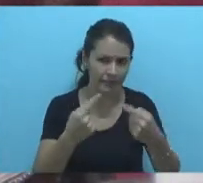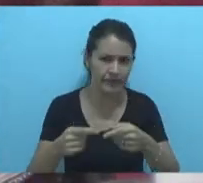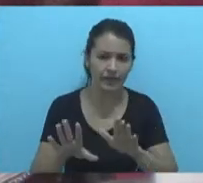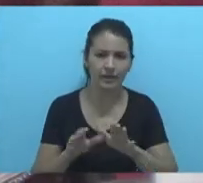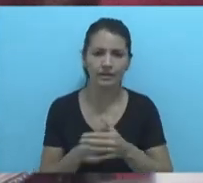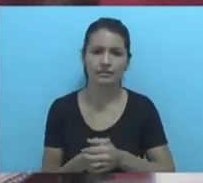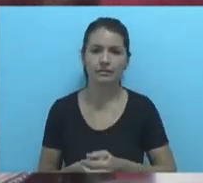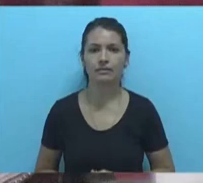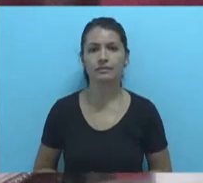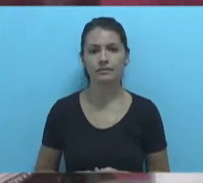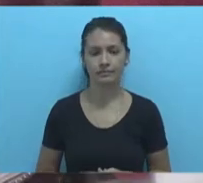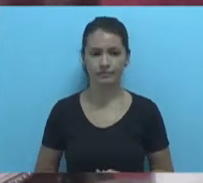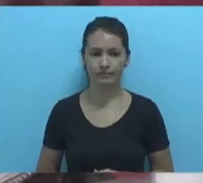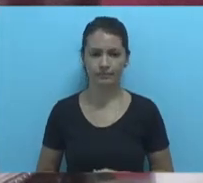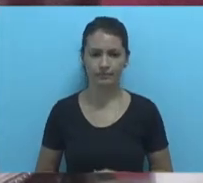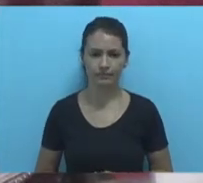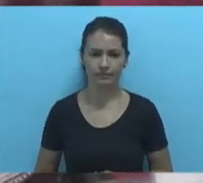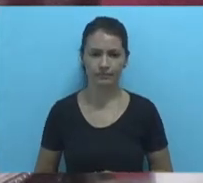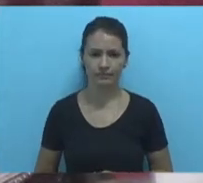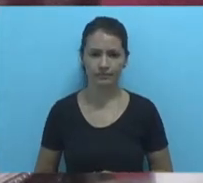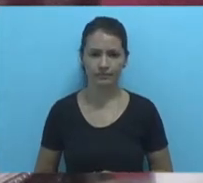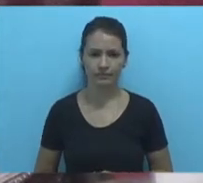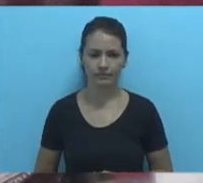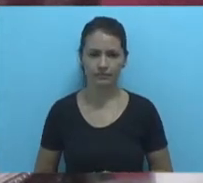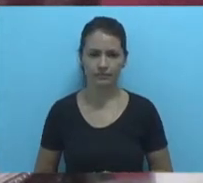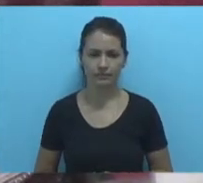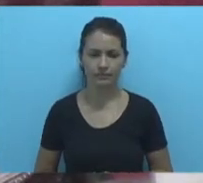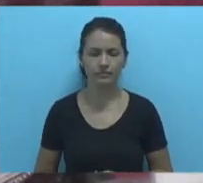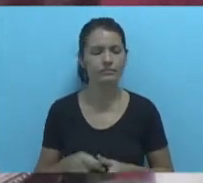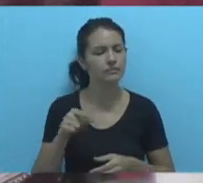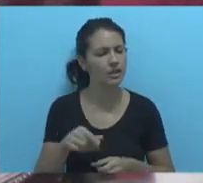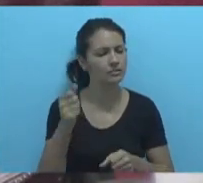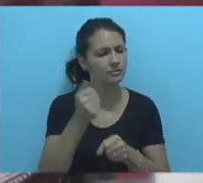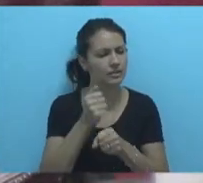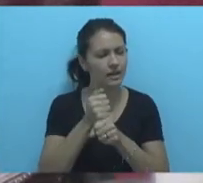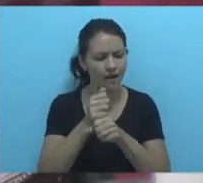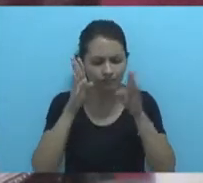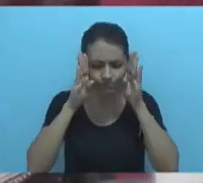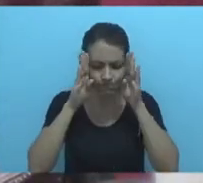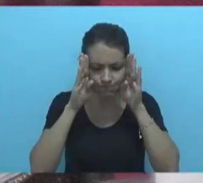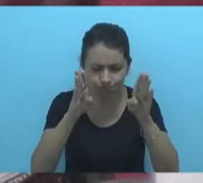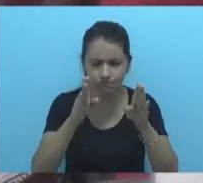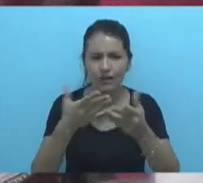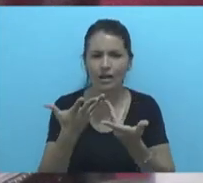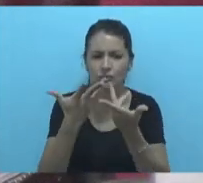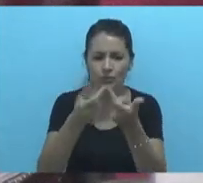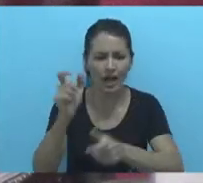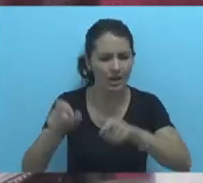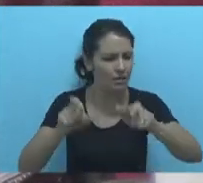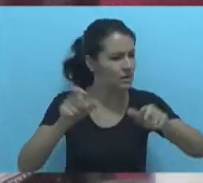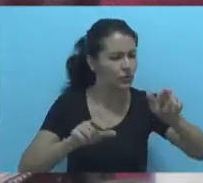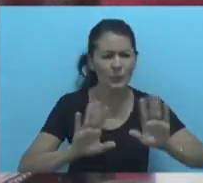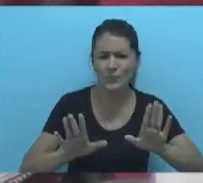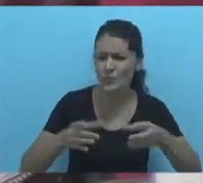cuando realmente se trabaja y se piensa en mejorarle la calidad de vida a la gente, no tiene nada, no